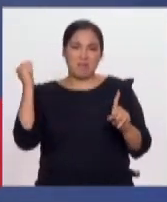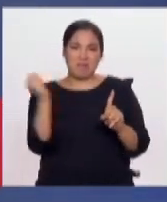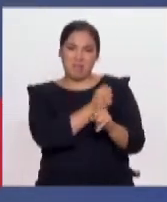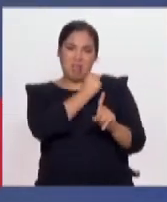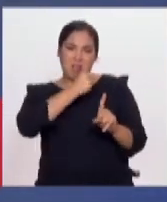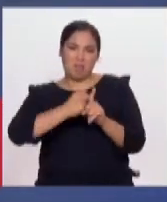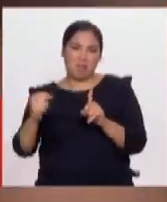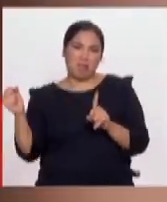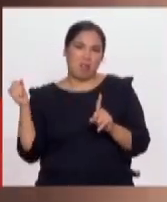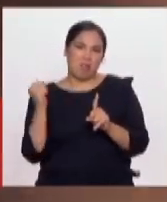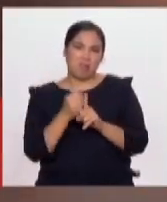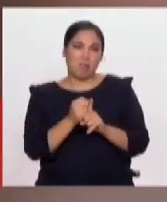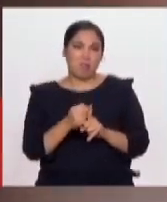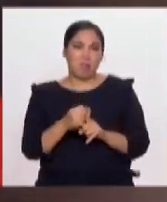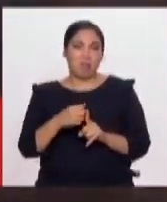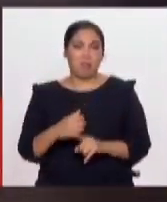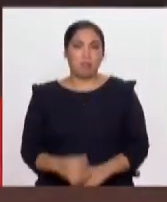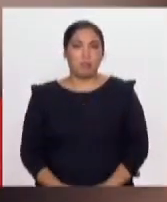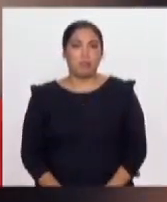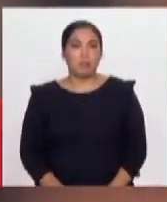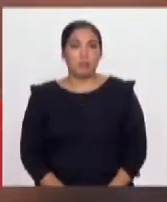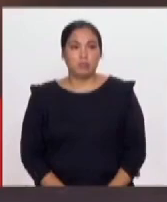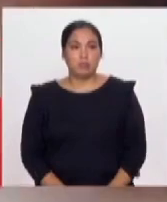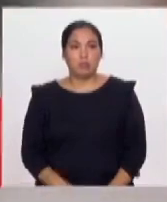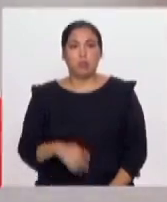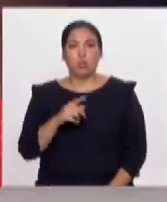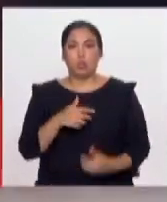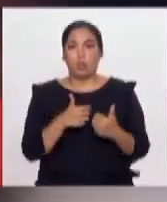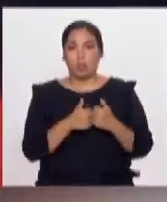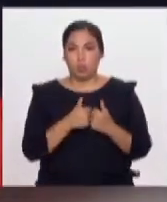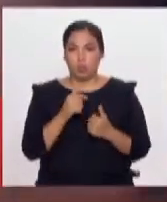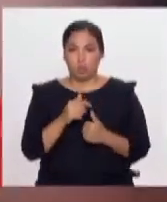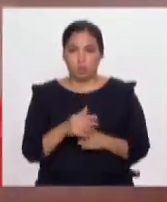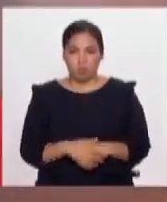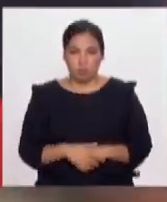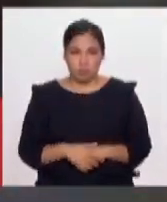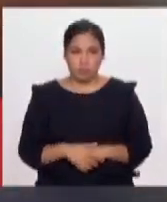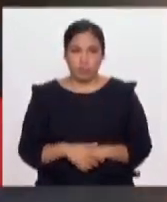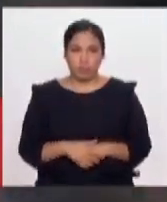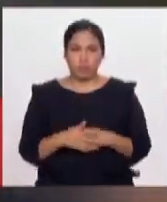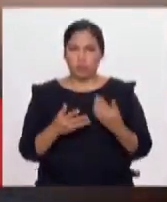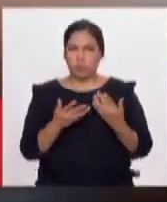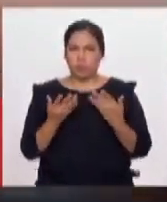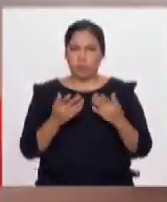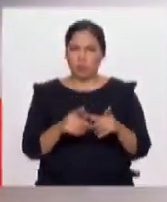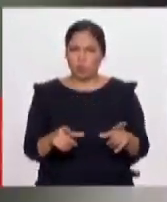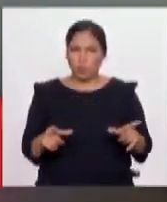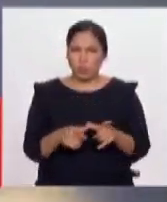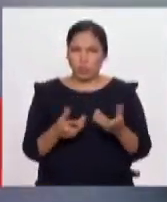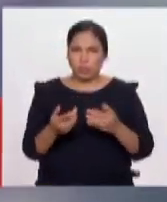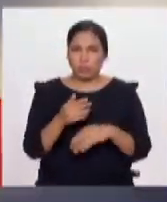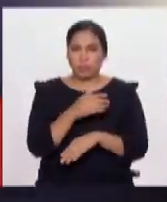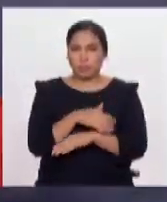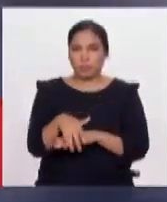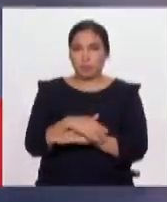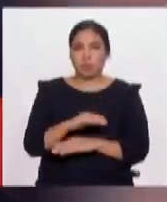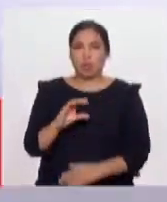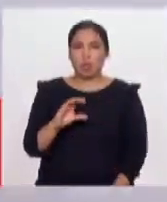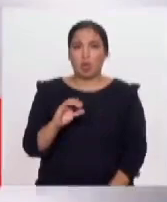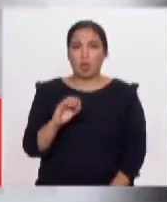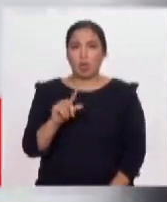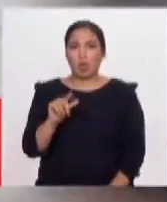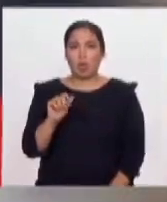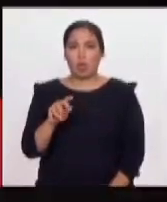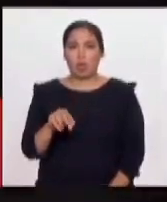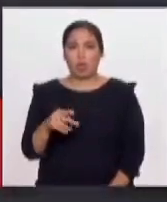en repetidas ocasiones y a su pareja. Esto ocurrió en la calle Colón, en